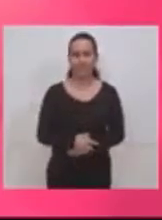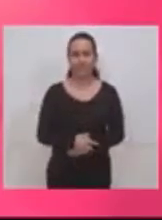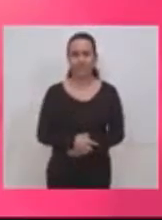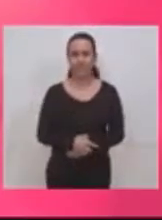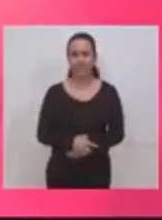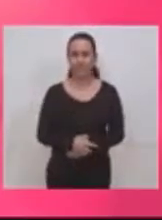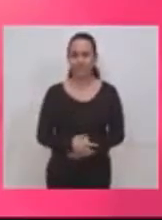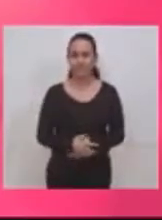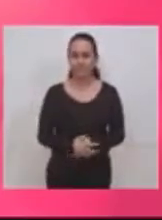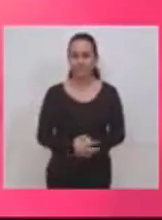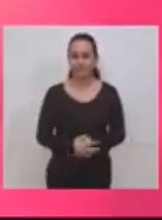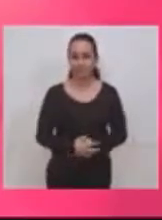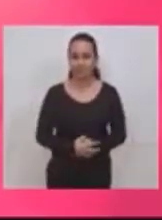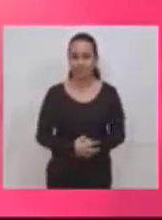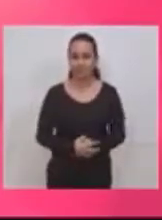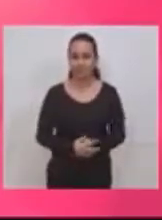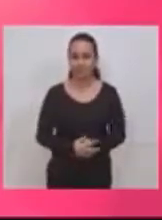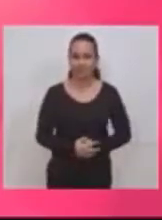Creo que ha aceptado.